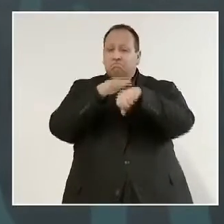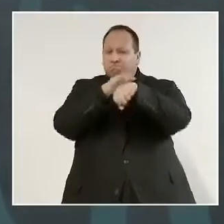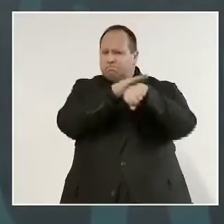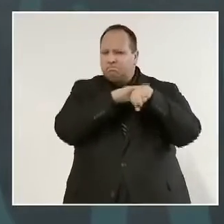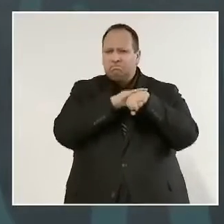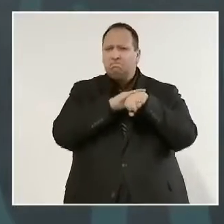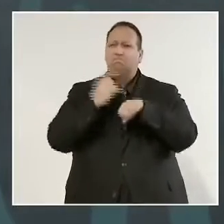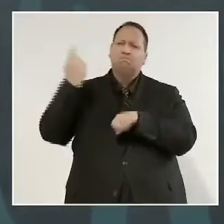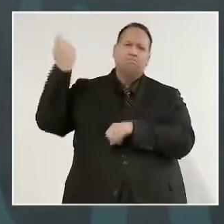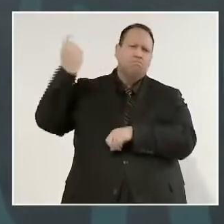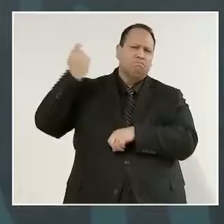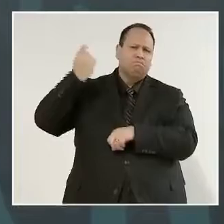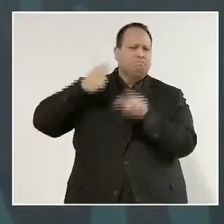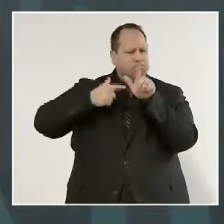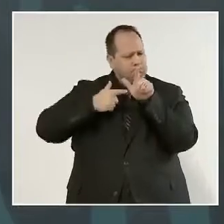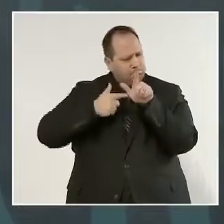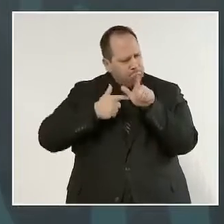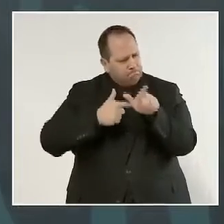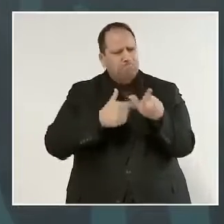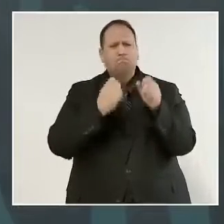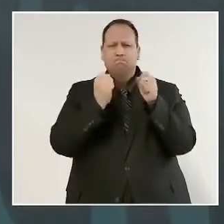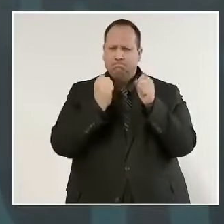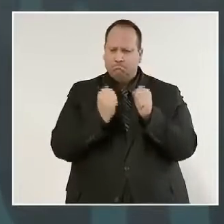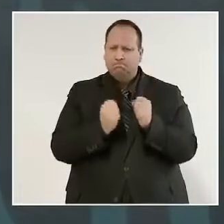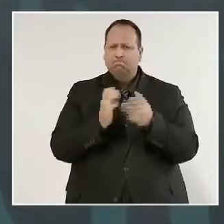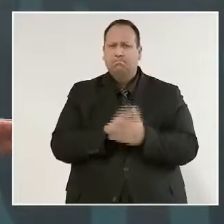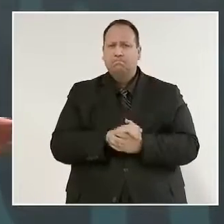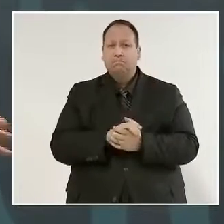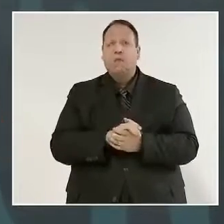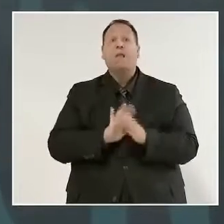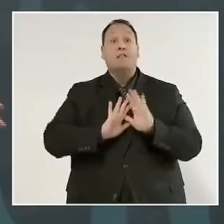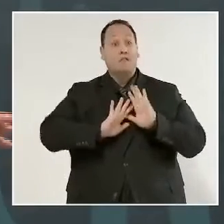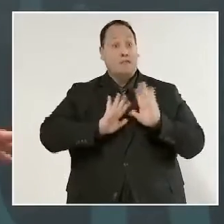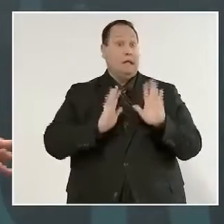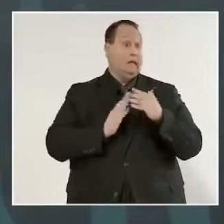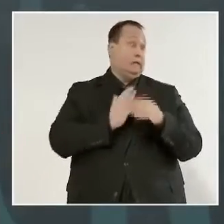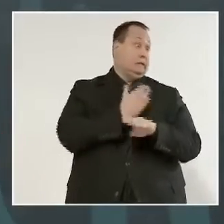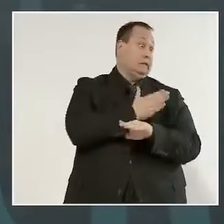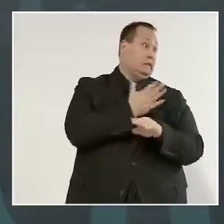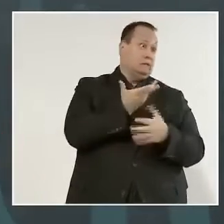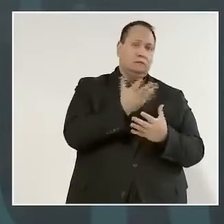garantizado el presupuesto, ya enviamos